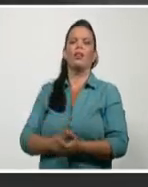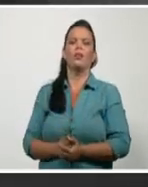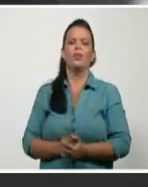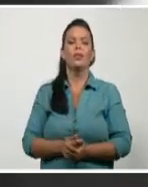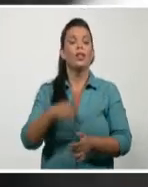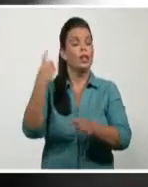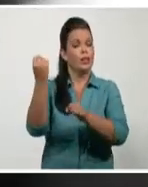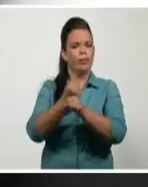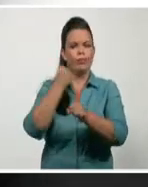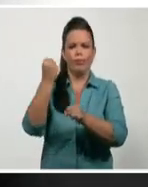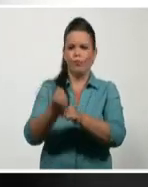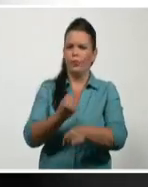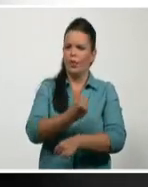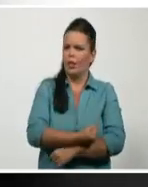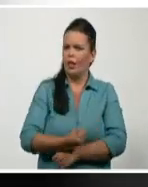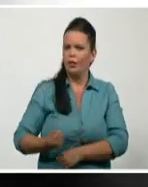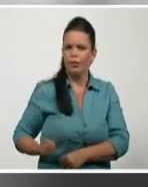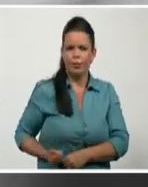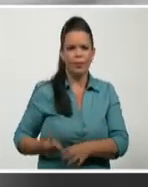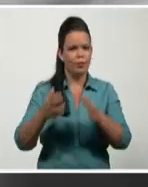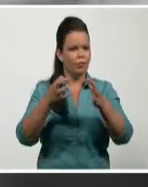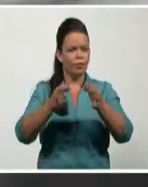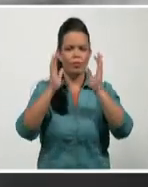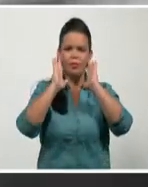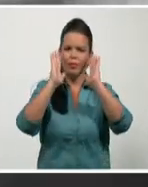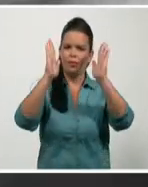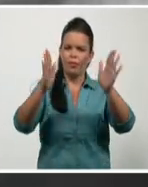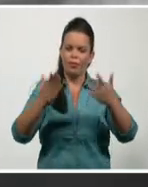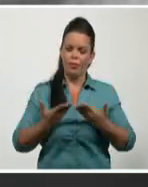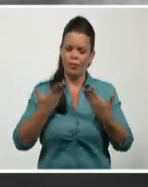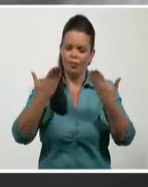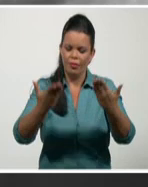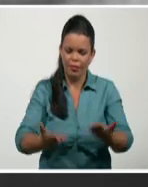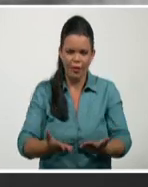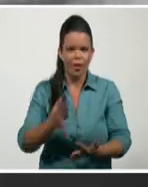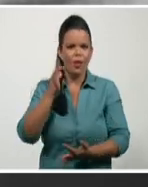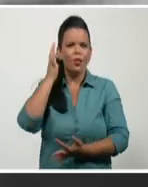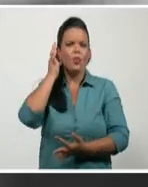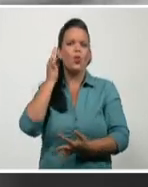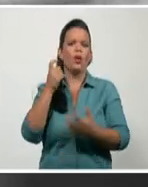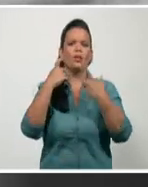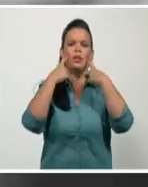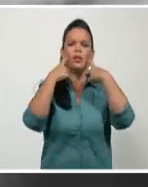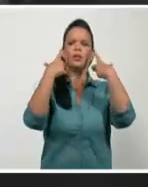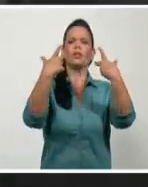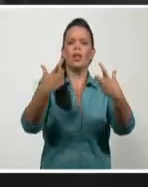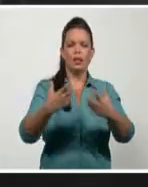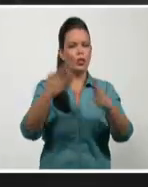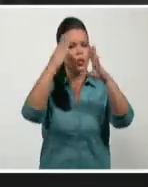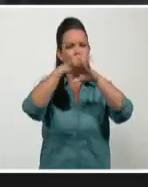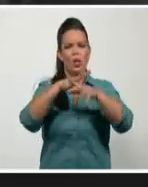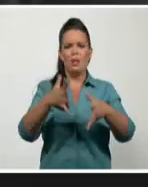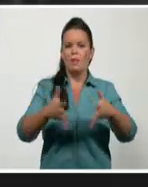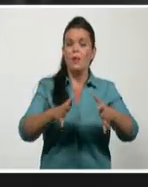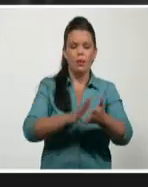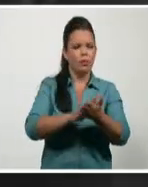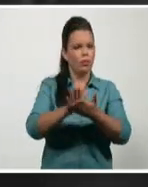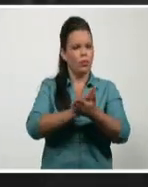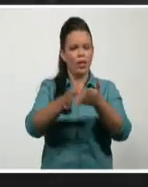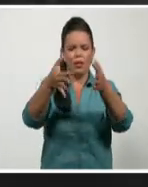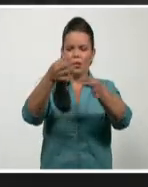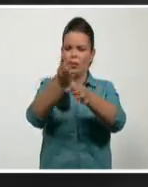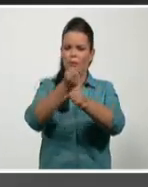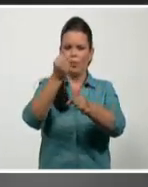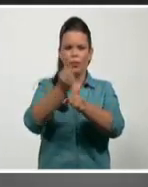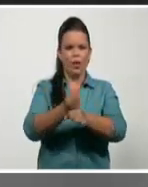convirtió todo a su paso en una obra palpable. Mujer sin límites ni miedos, pues nunca encontró obstáculos para cumplir cuanta